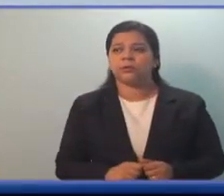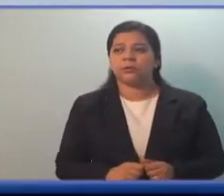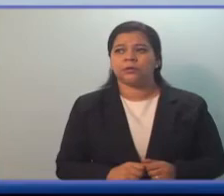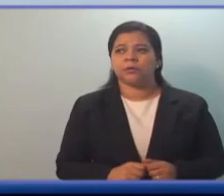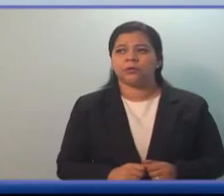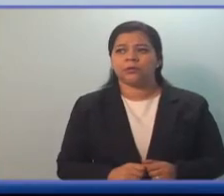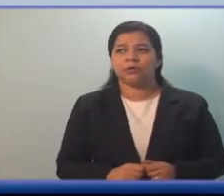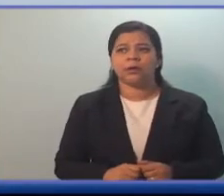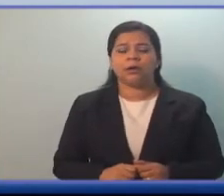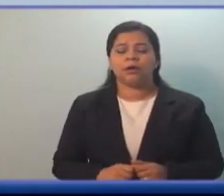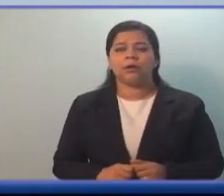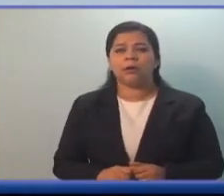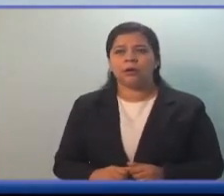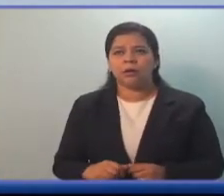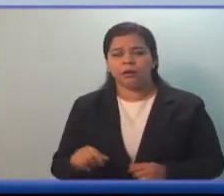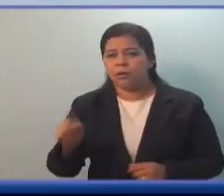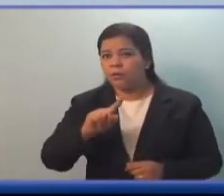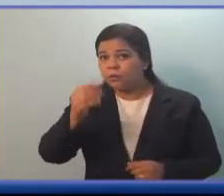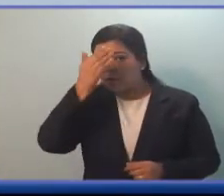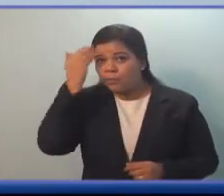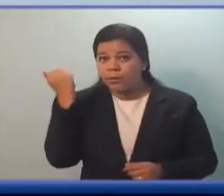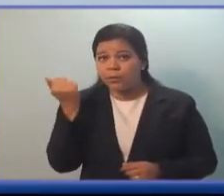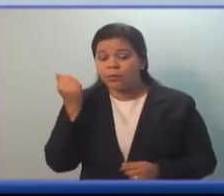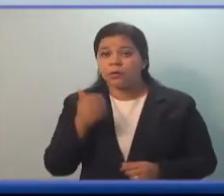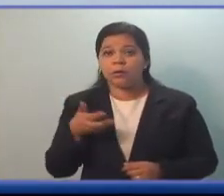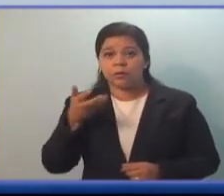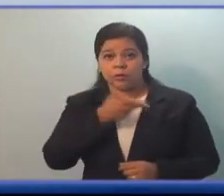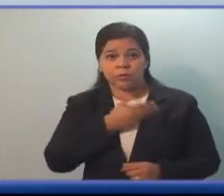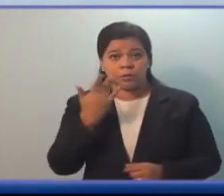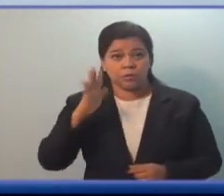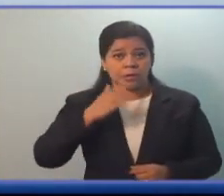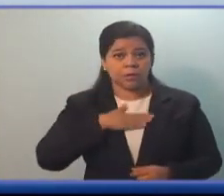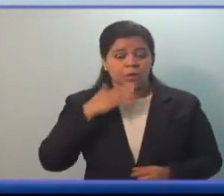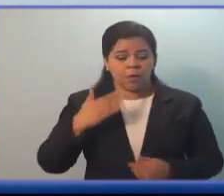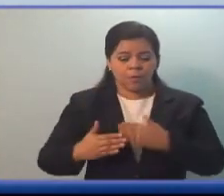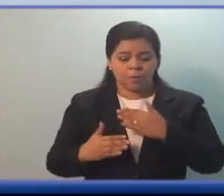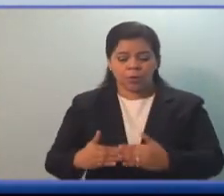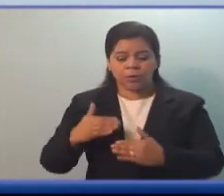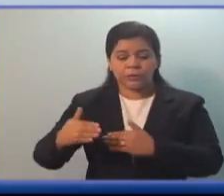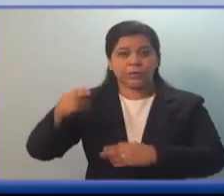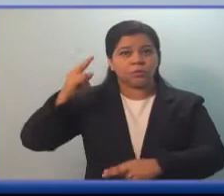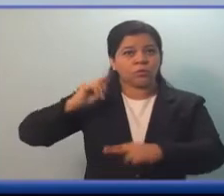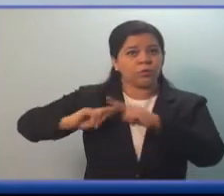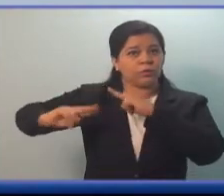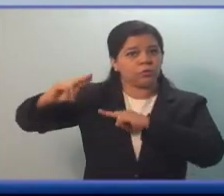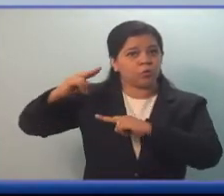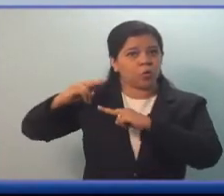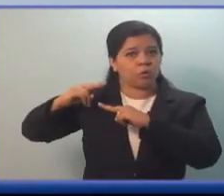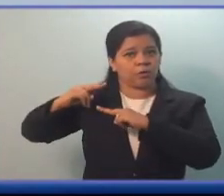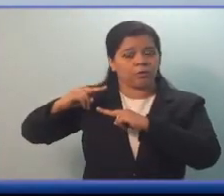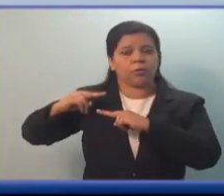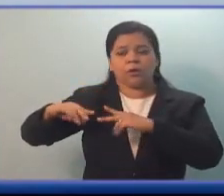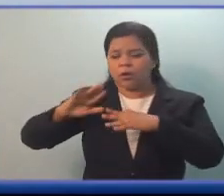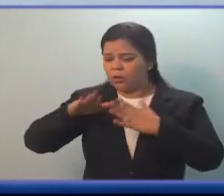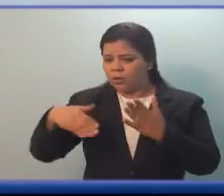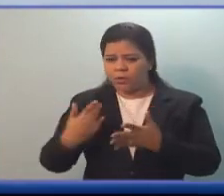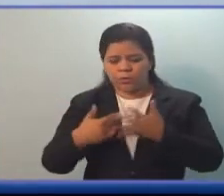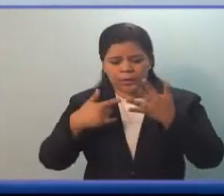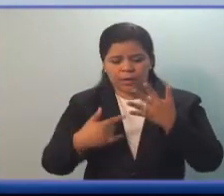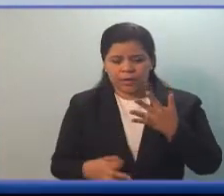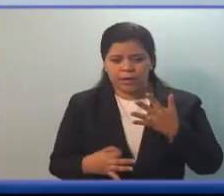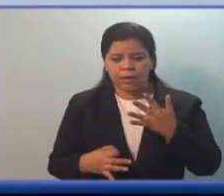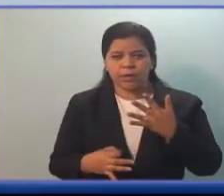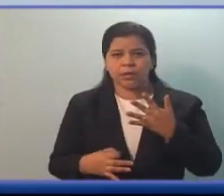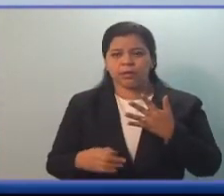digamos, hay un proceso histórico. Toda la ley de amnistía a lo que se refieren es a la